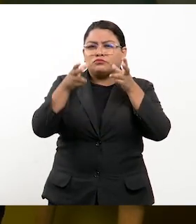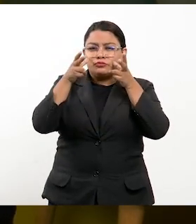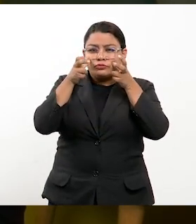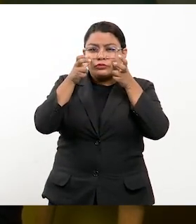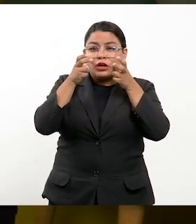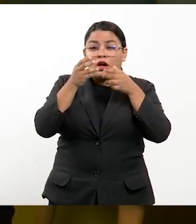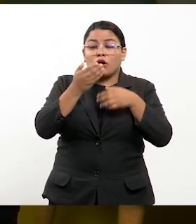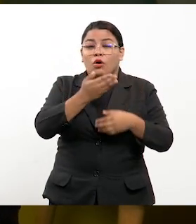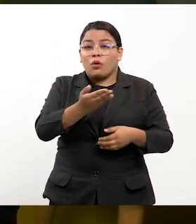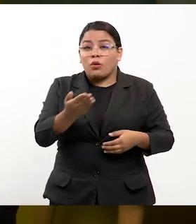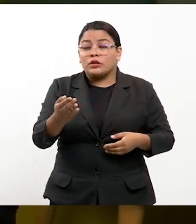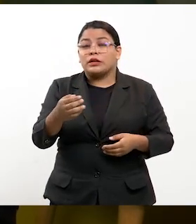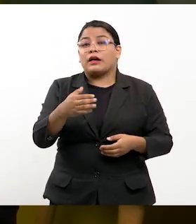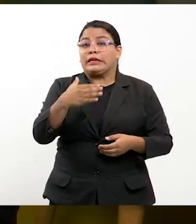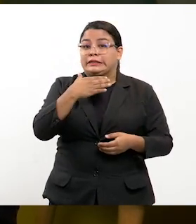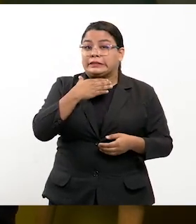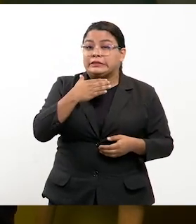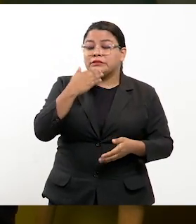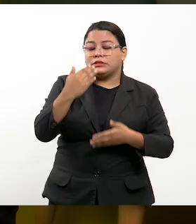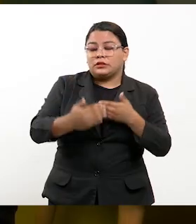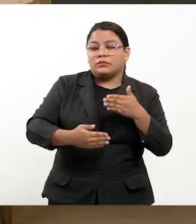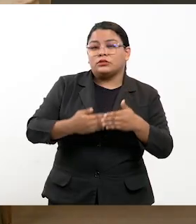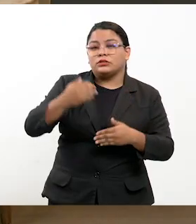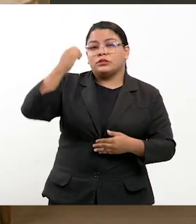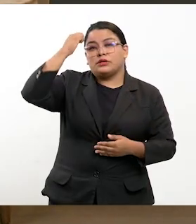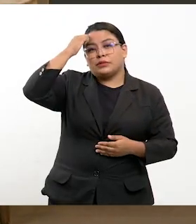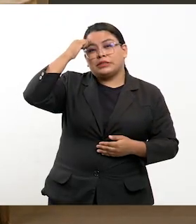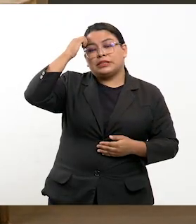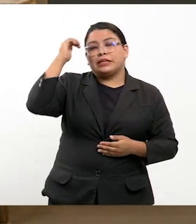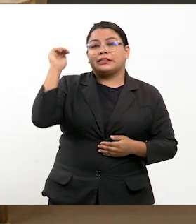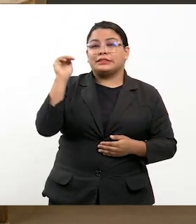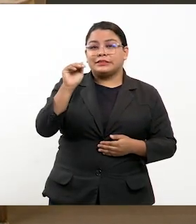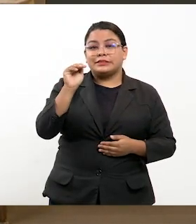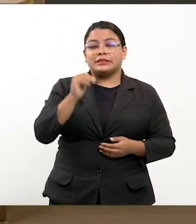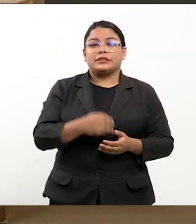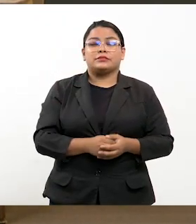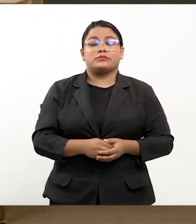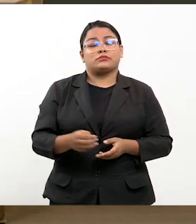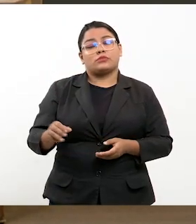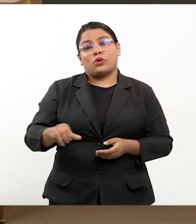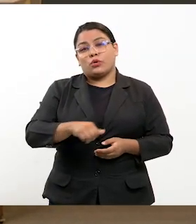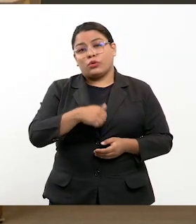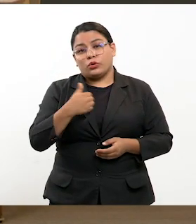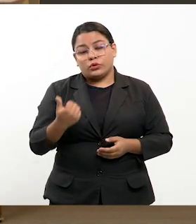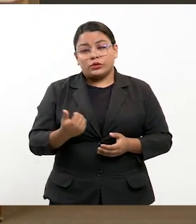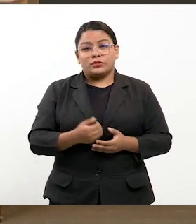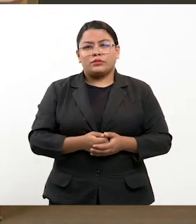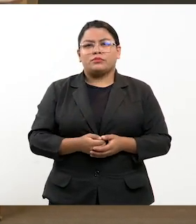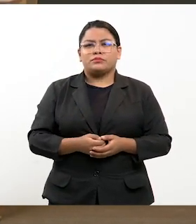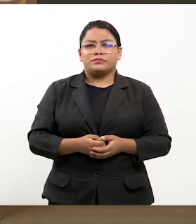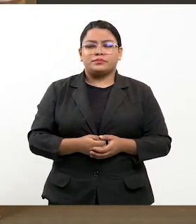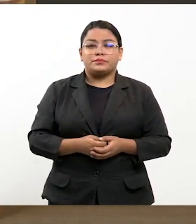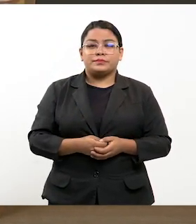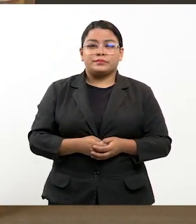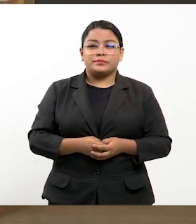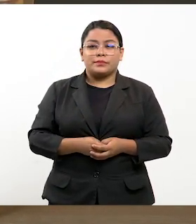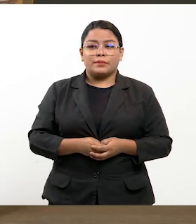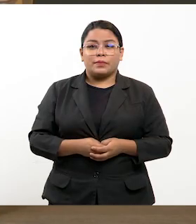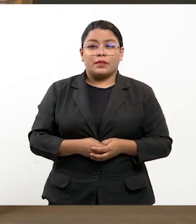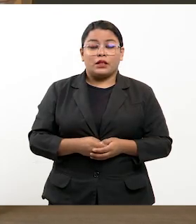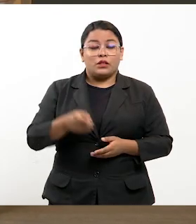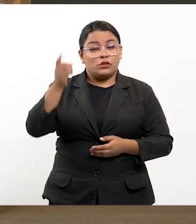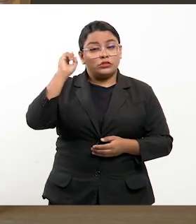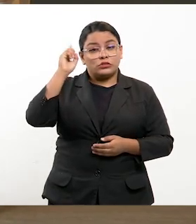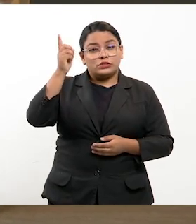aquellas limitaciones en el proceso de enseñanza-aprendizaje. Y un punto importante a destacar es que